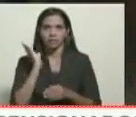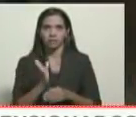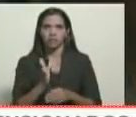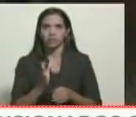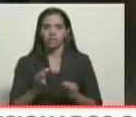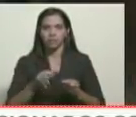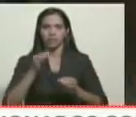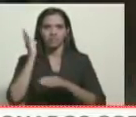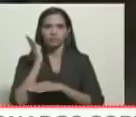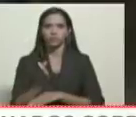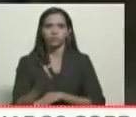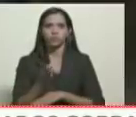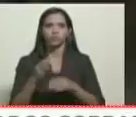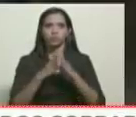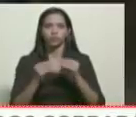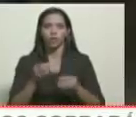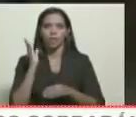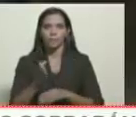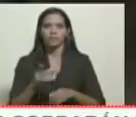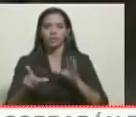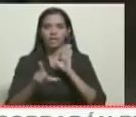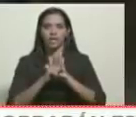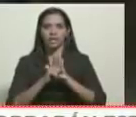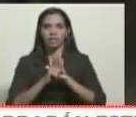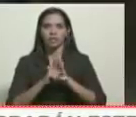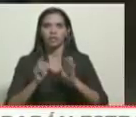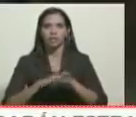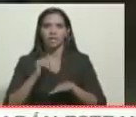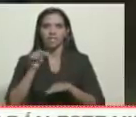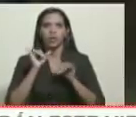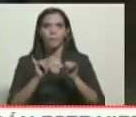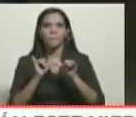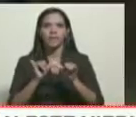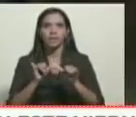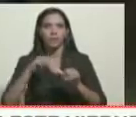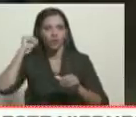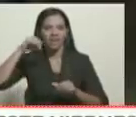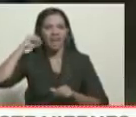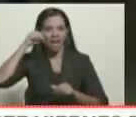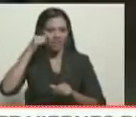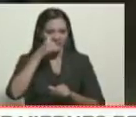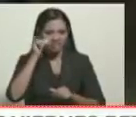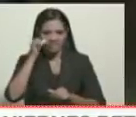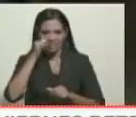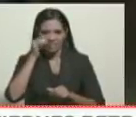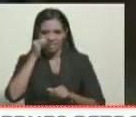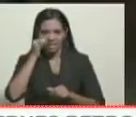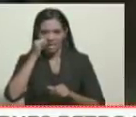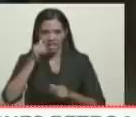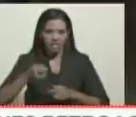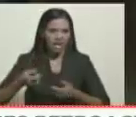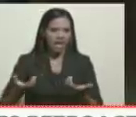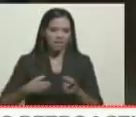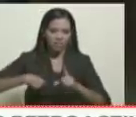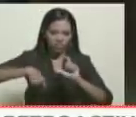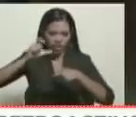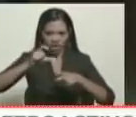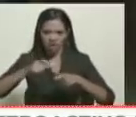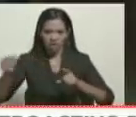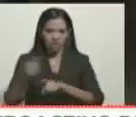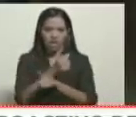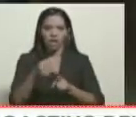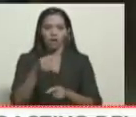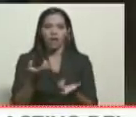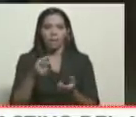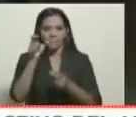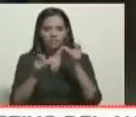Lo sancionaremos con todo el peso de la ley, porque ellos mismos graban al momento de linchar a los indefensos ciudadanos